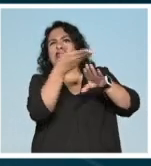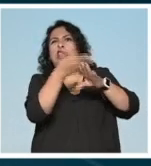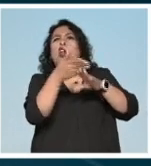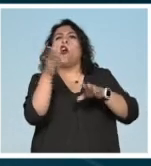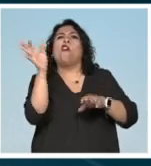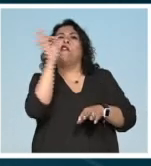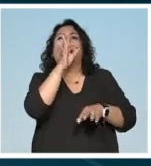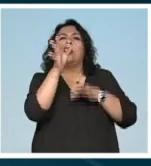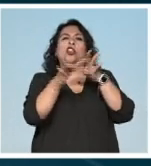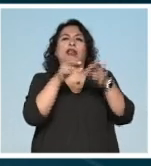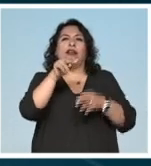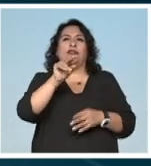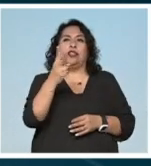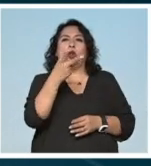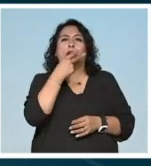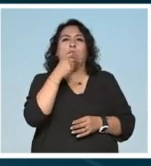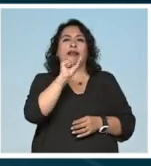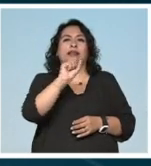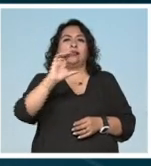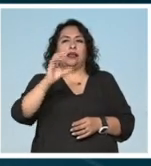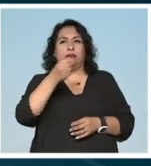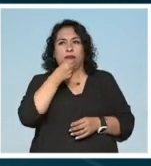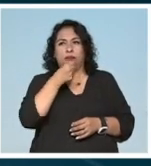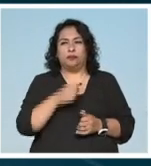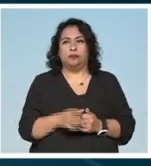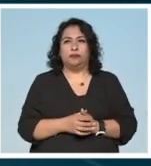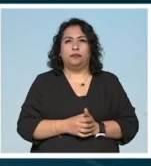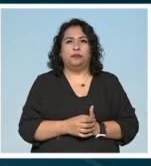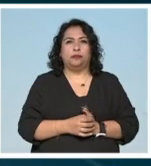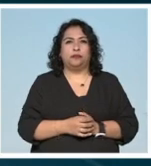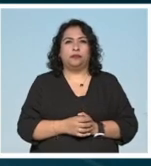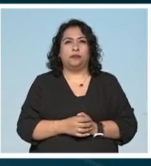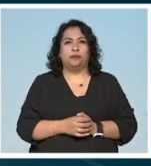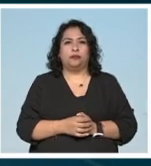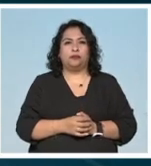news. Para Noticias 22, Sebastián Cardona.